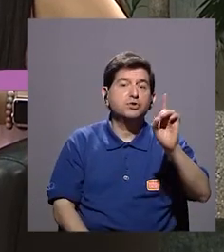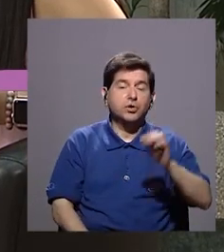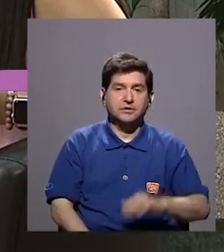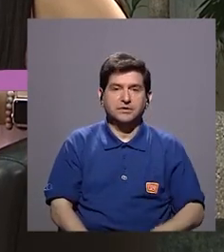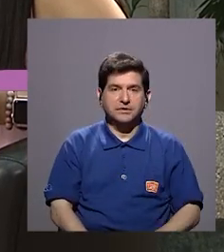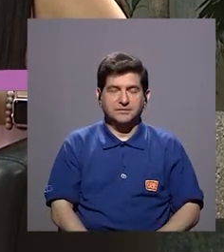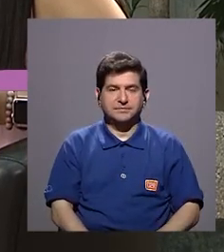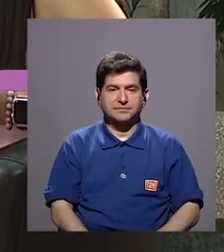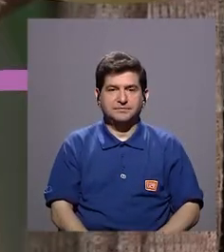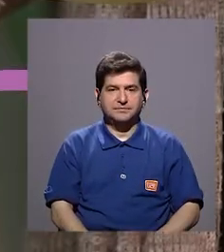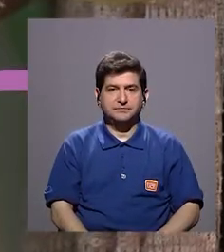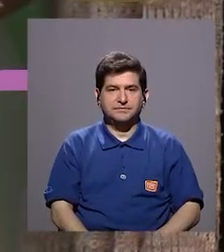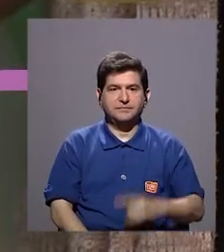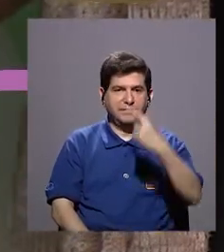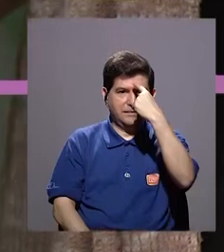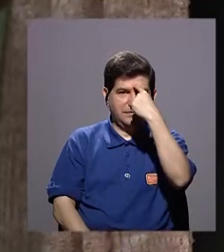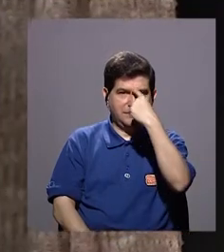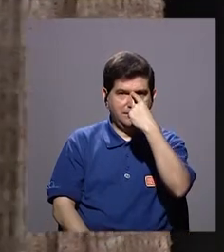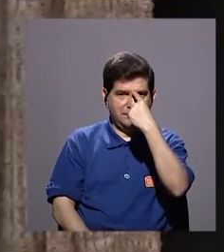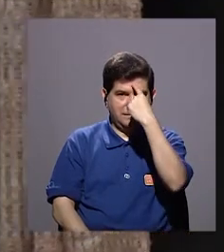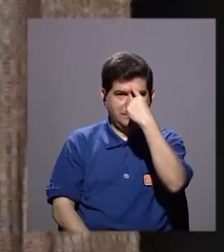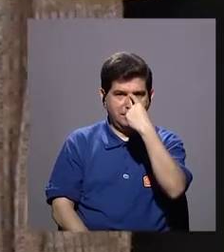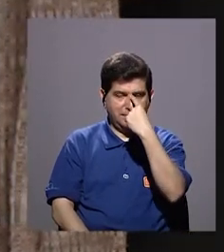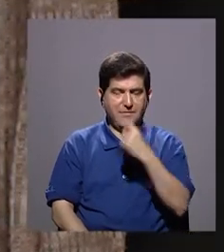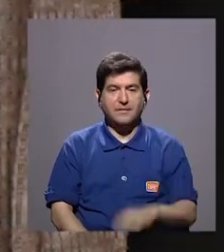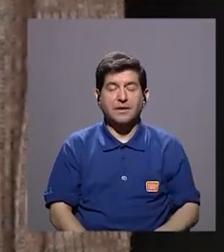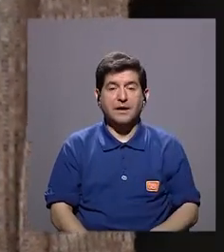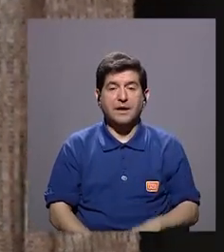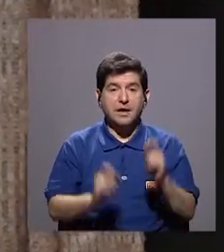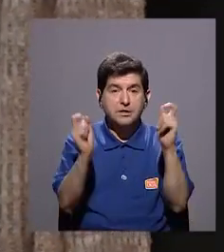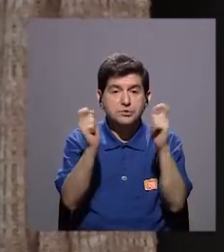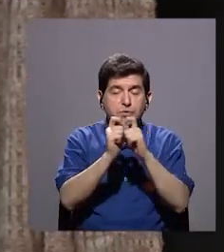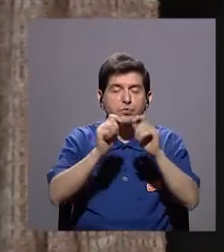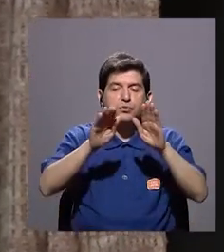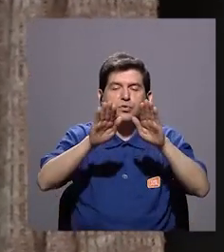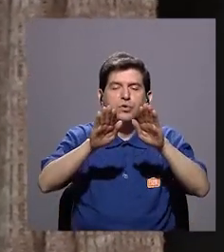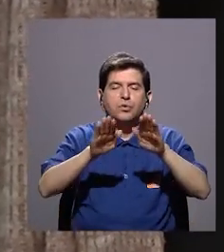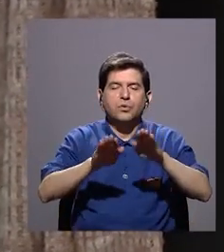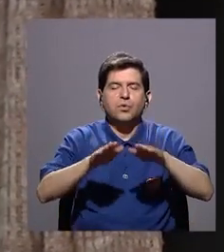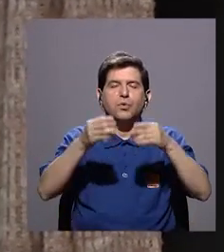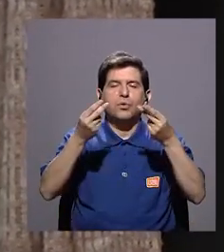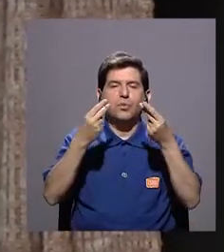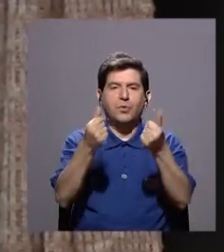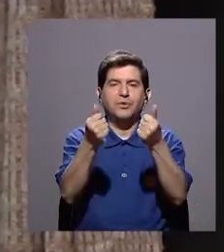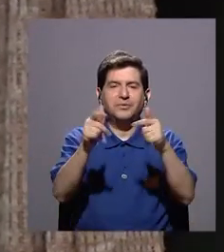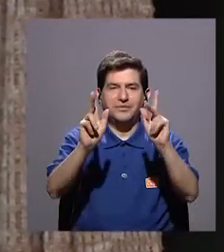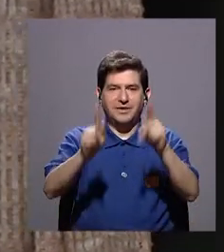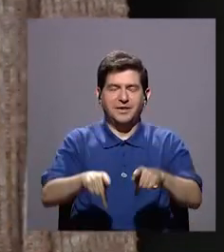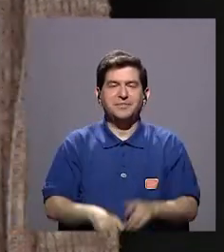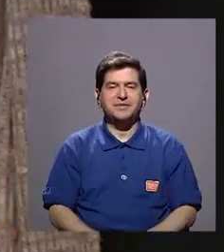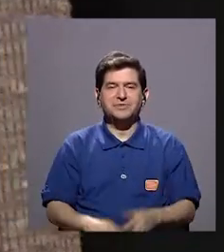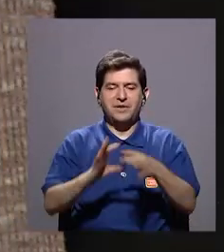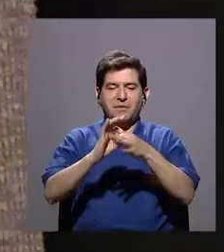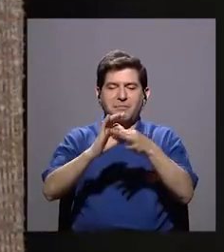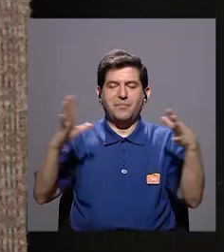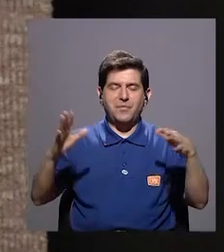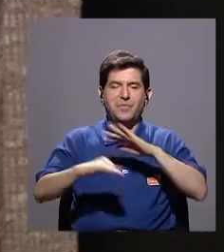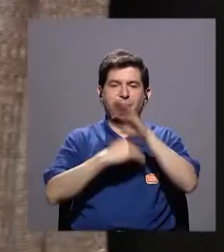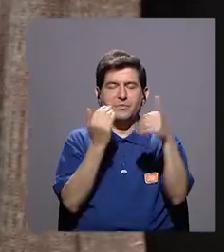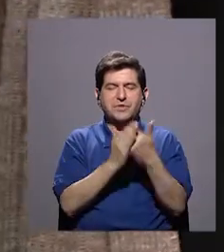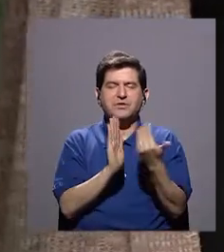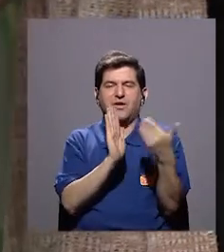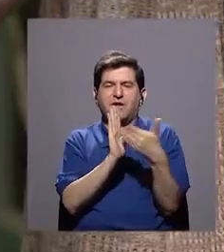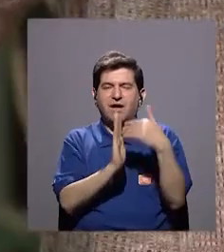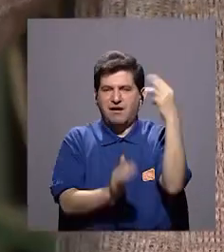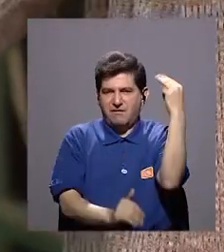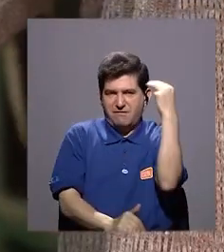por el entrecejo, porque es un punto que va a relajar rápido a la persona, entonces se desconecta de todos